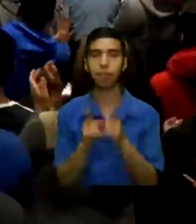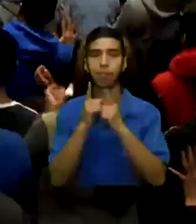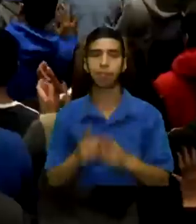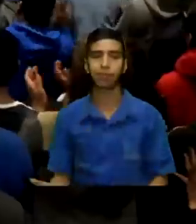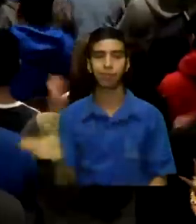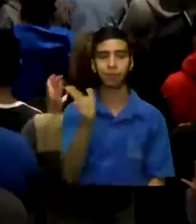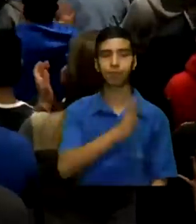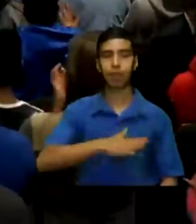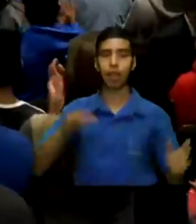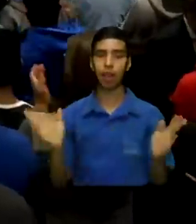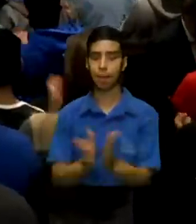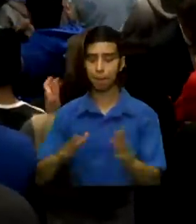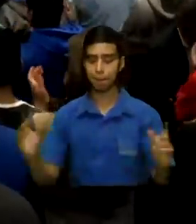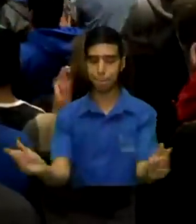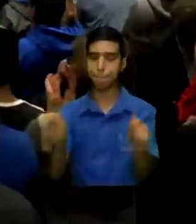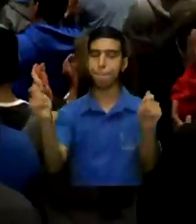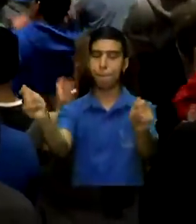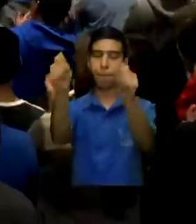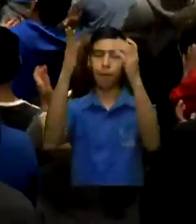¡Aleluya!